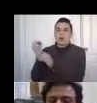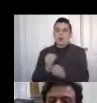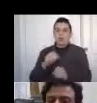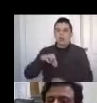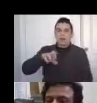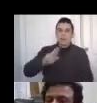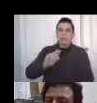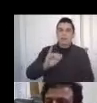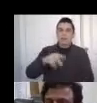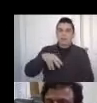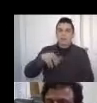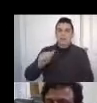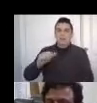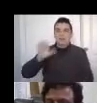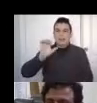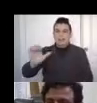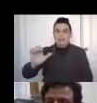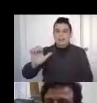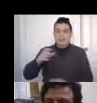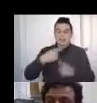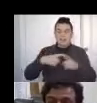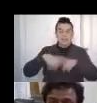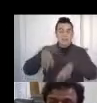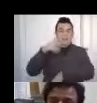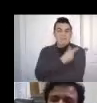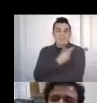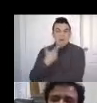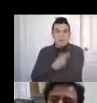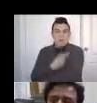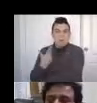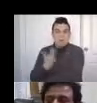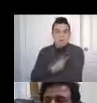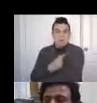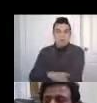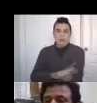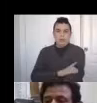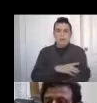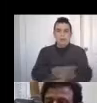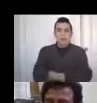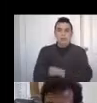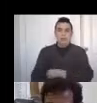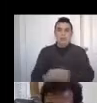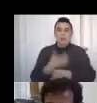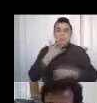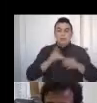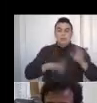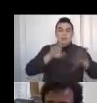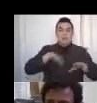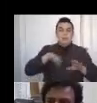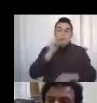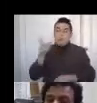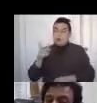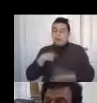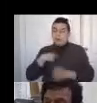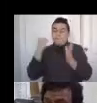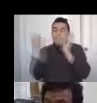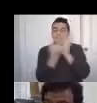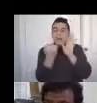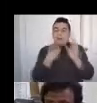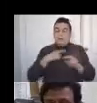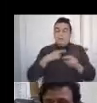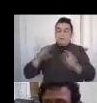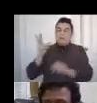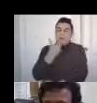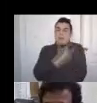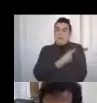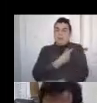vacunas generan ambos anticuerpos, porque es dependiente de la plataforma de las cuales yo hice la vacuna. Una cosa